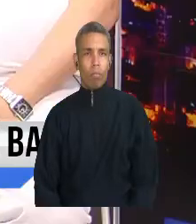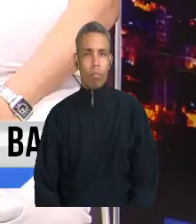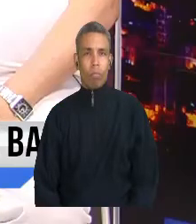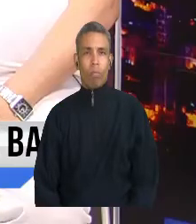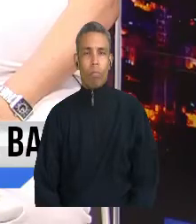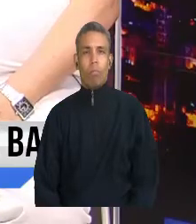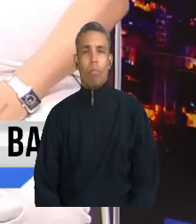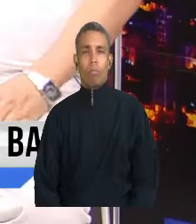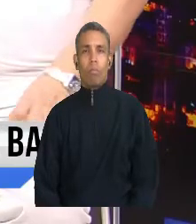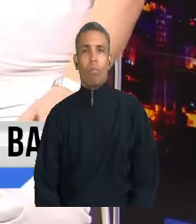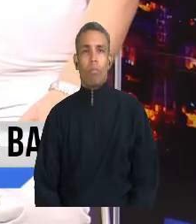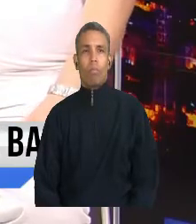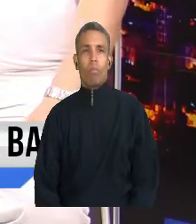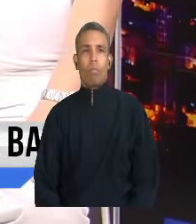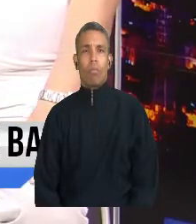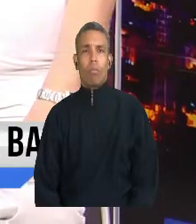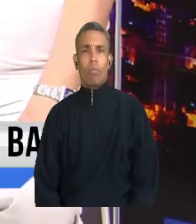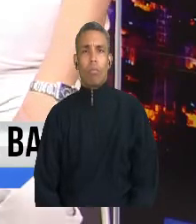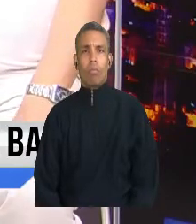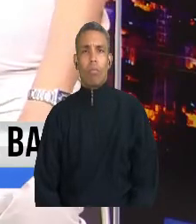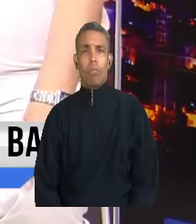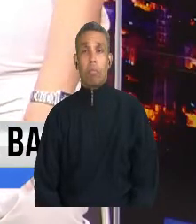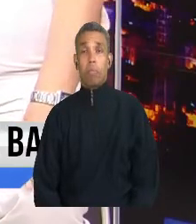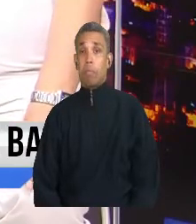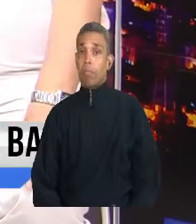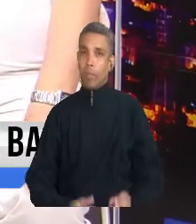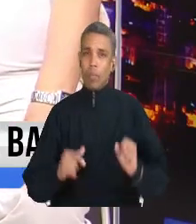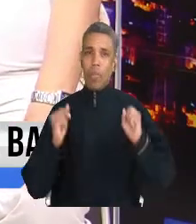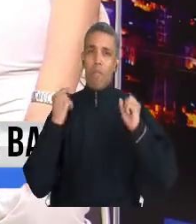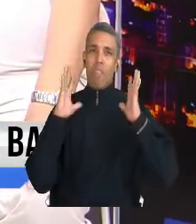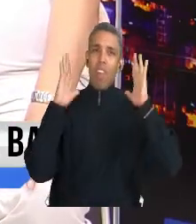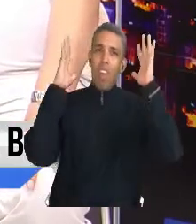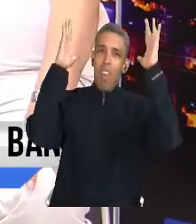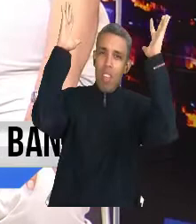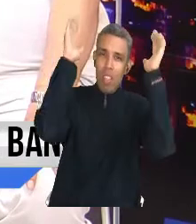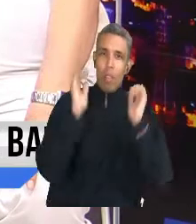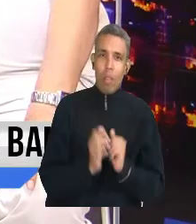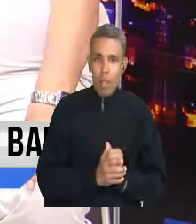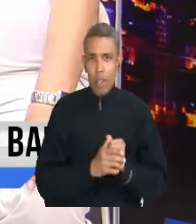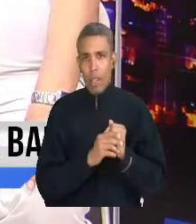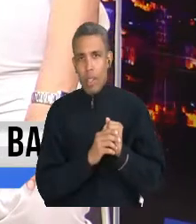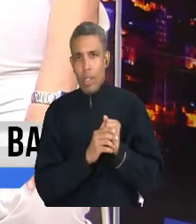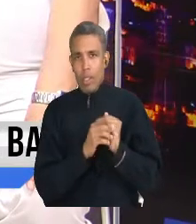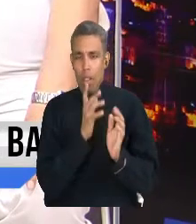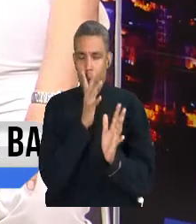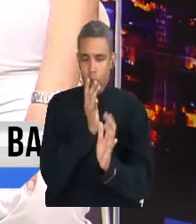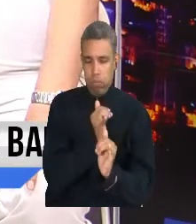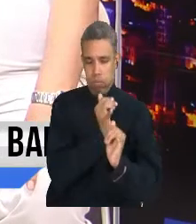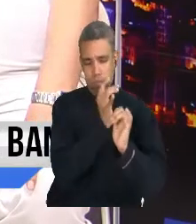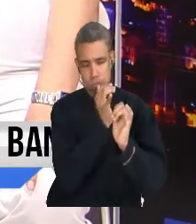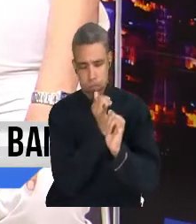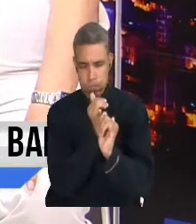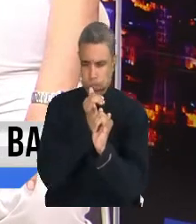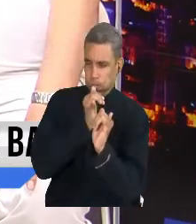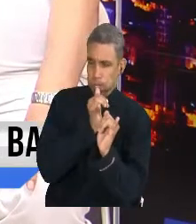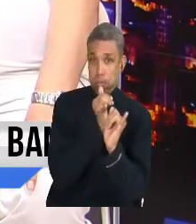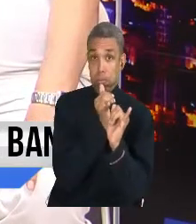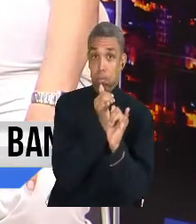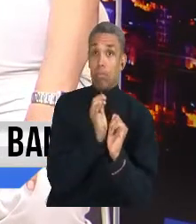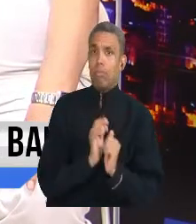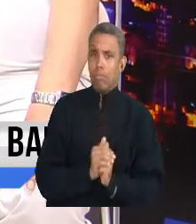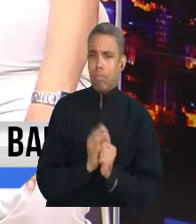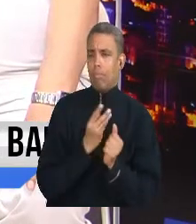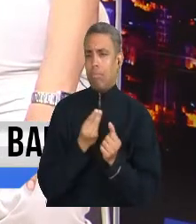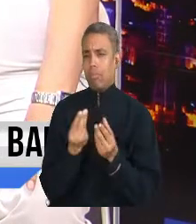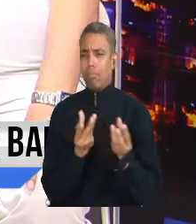los jurados del Festival Vallenato de Barranca Bermeja, el Festival de Acordeones del Río Grande de la Magdalena. Y no le conocía sus habilidades para tocar